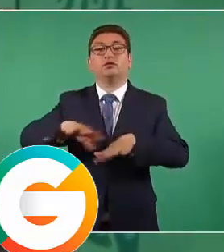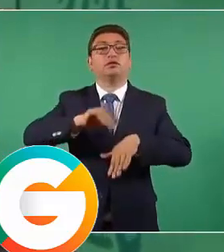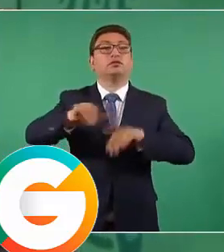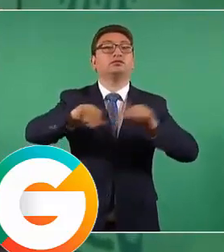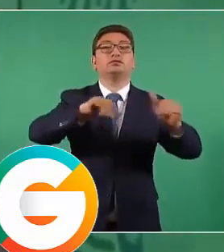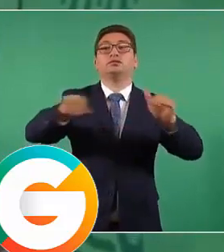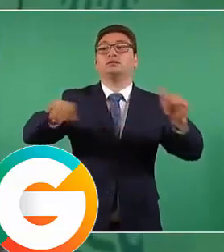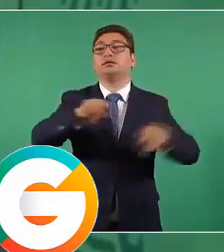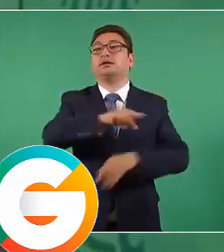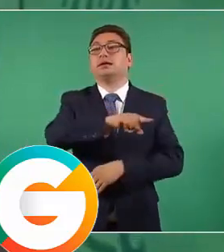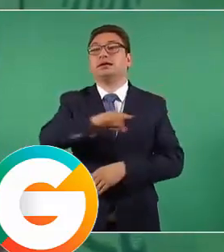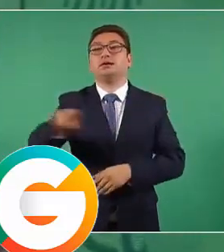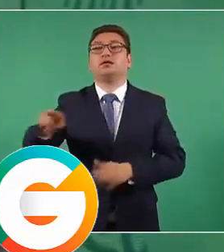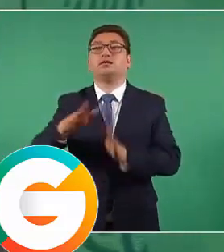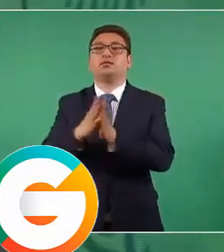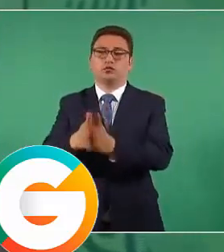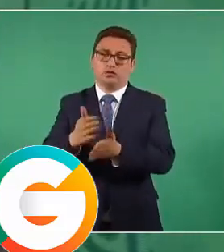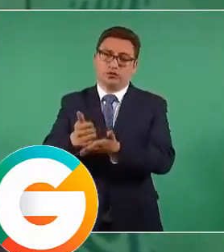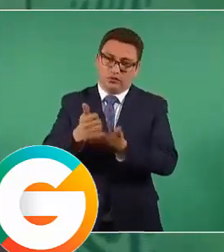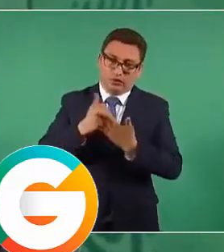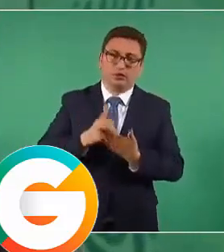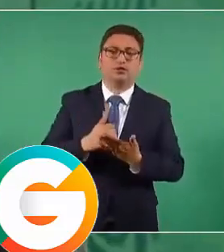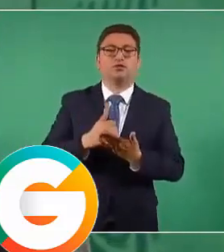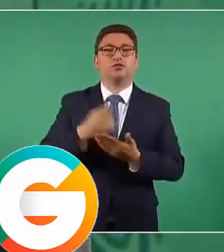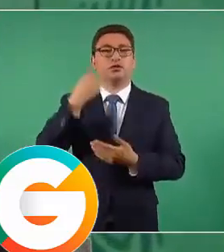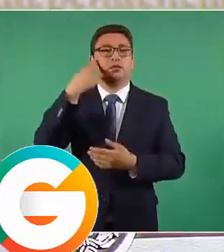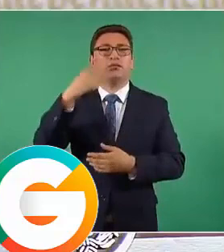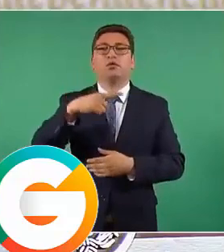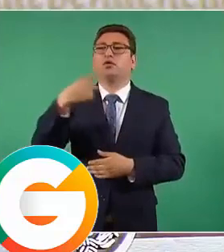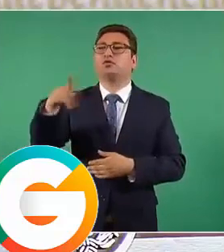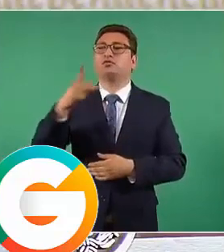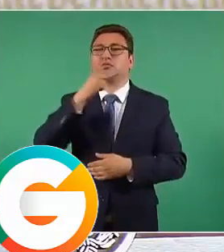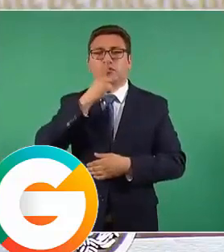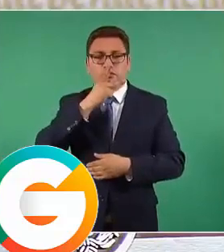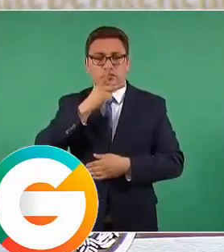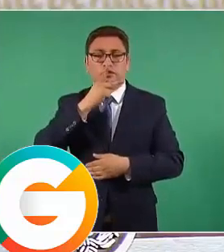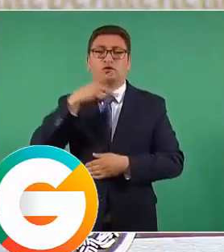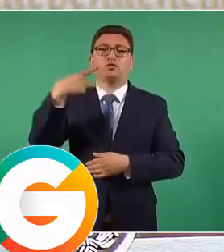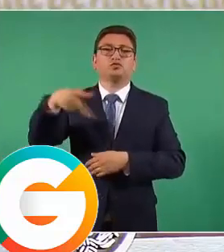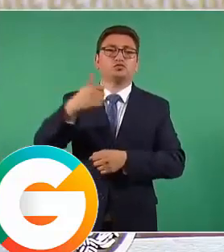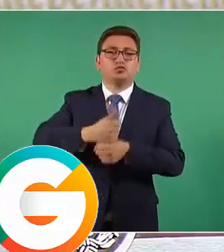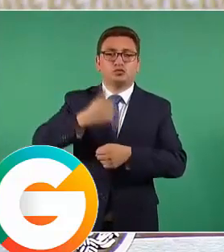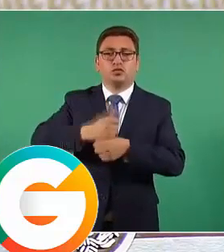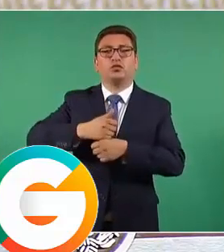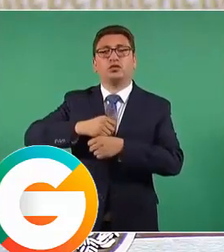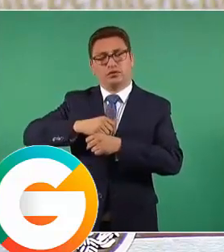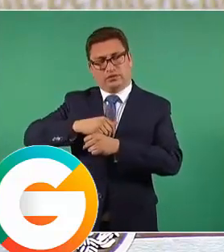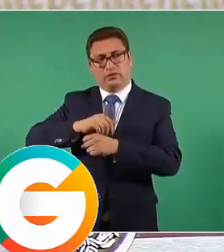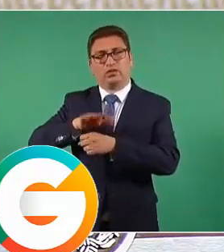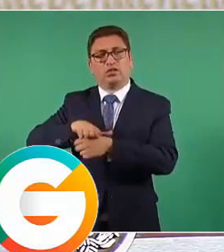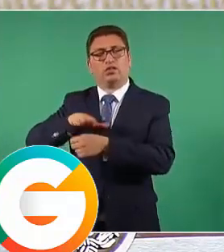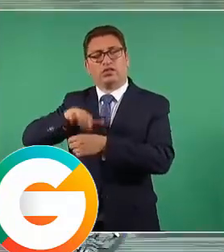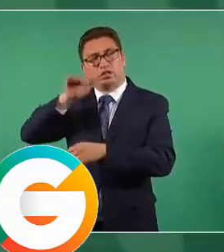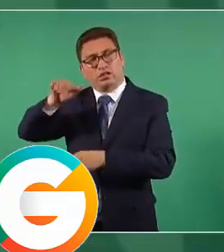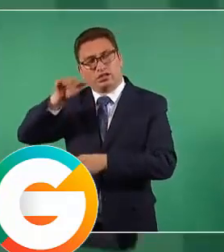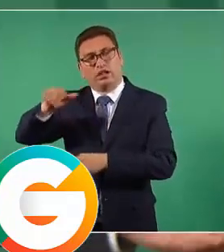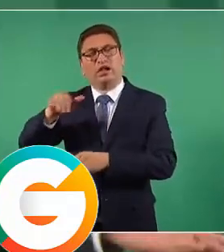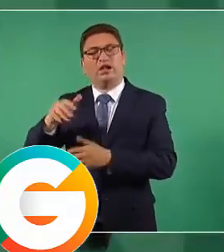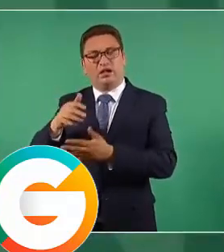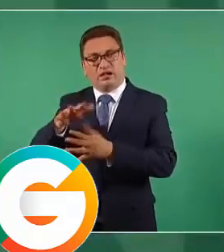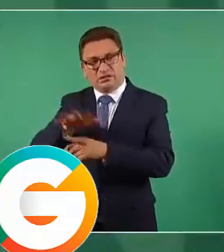ellos para que me ayuden a convencer a sus papás y a sus abuelos de que